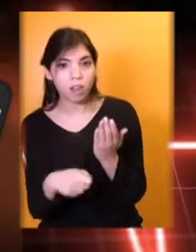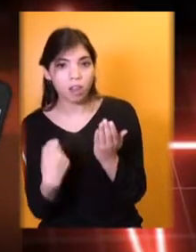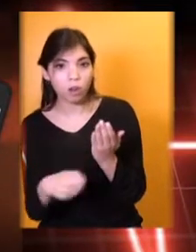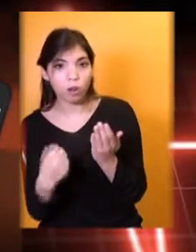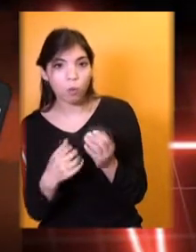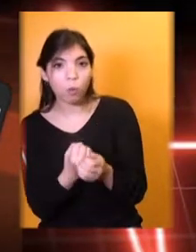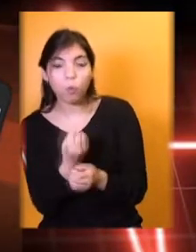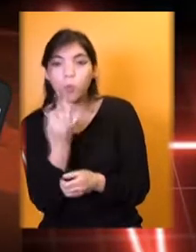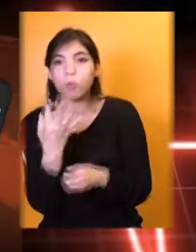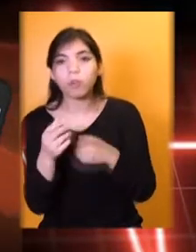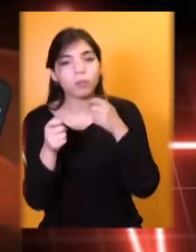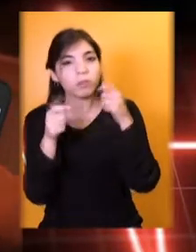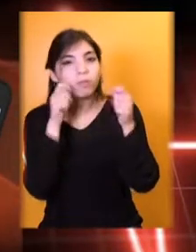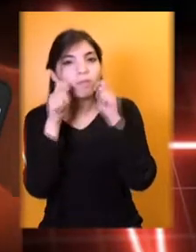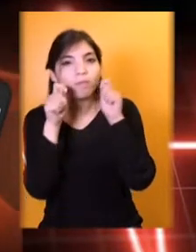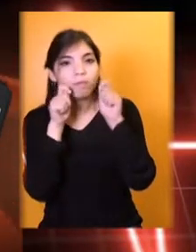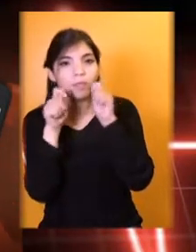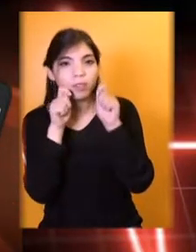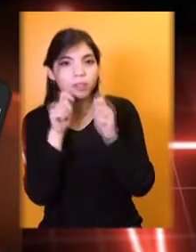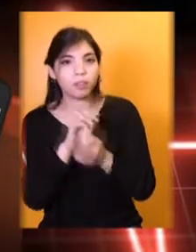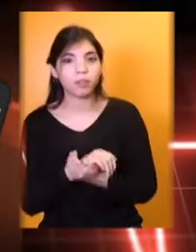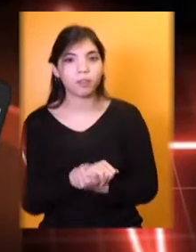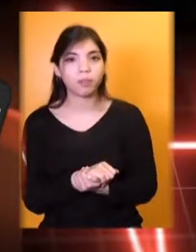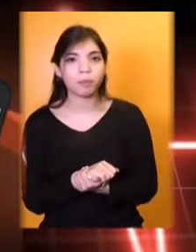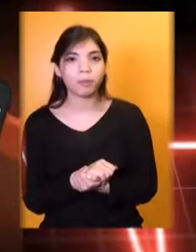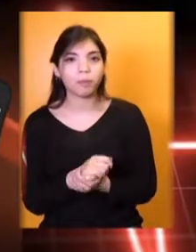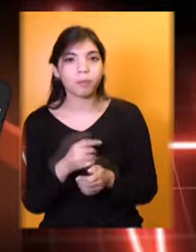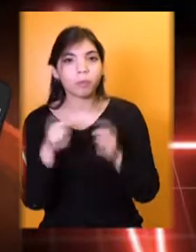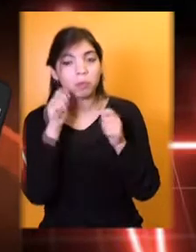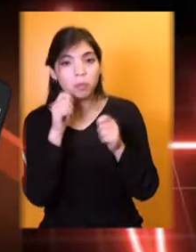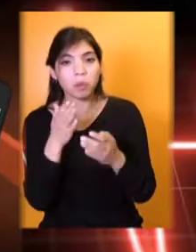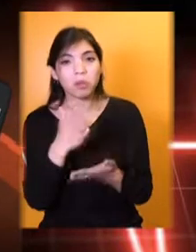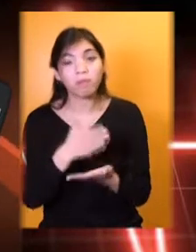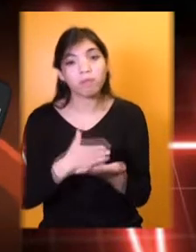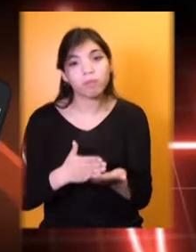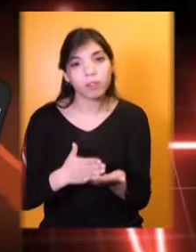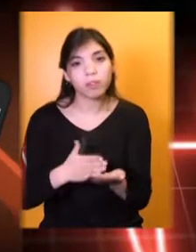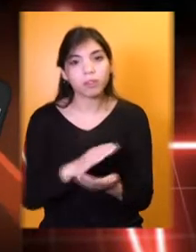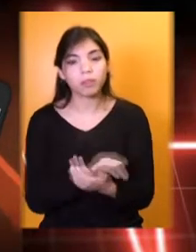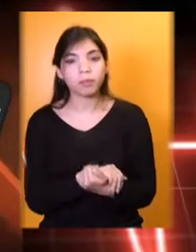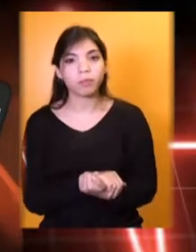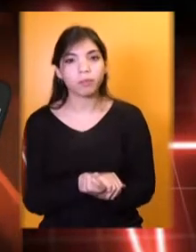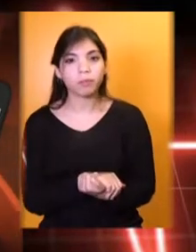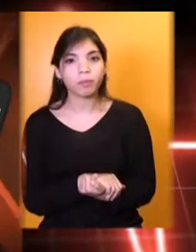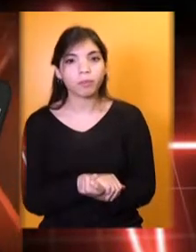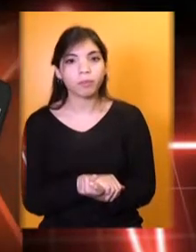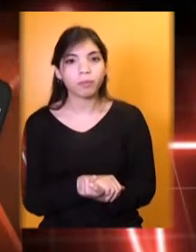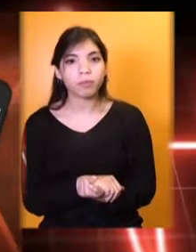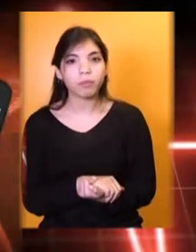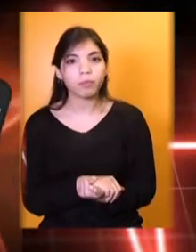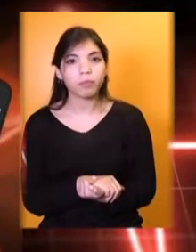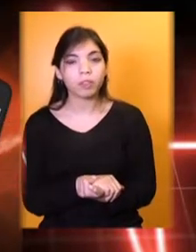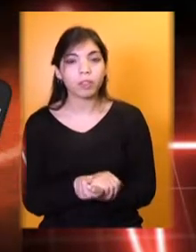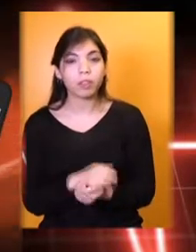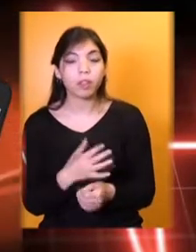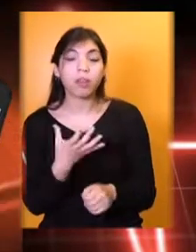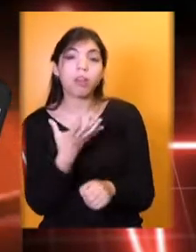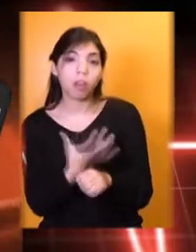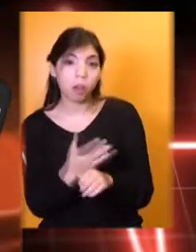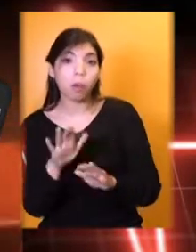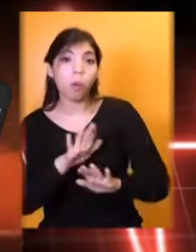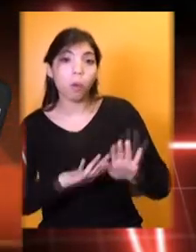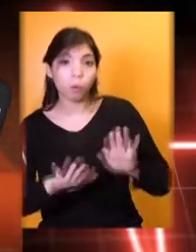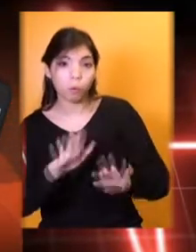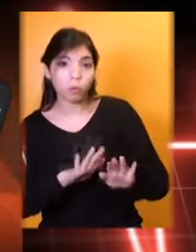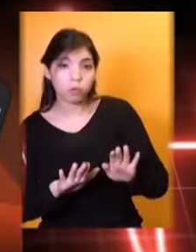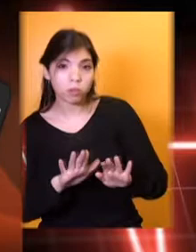su denuncia. Este riesgo en particular dio como resultado riesgo medio, y producto de eso el protocolo estipula que se